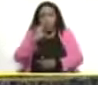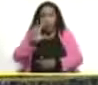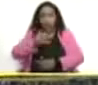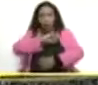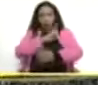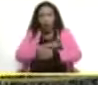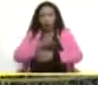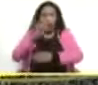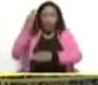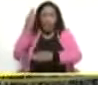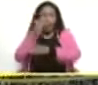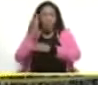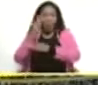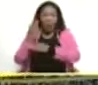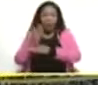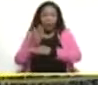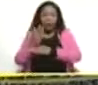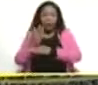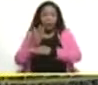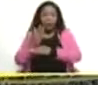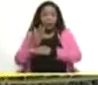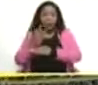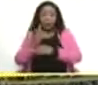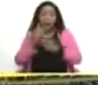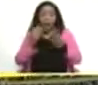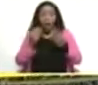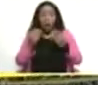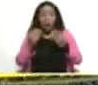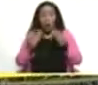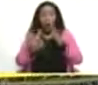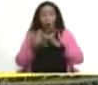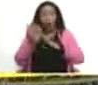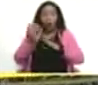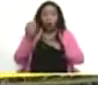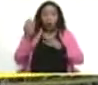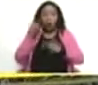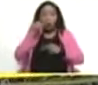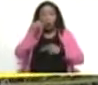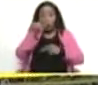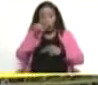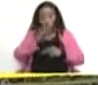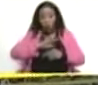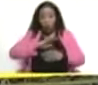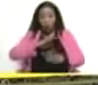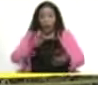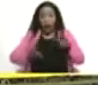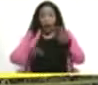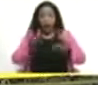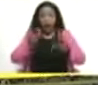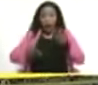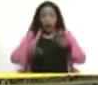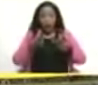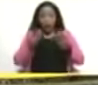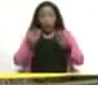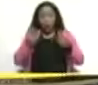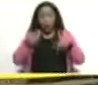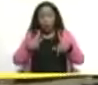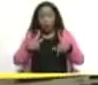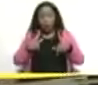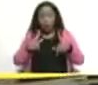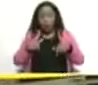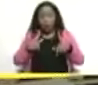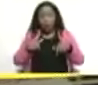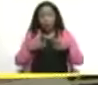la defensa de la economía nacional, de tu estabilidad económica, compatriota, que me ves y me escuchas. Gran